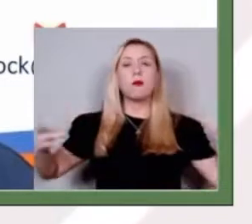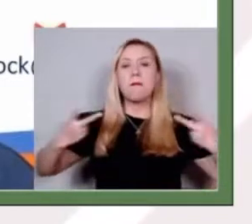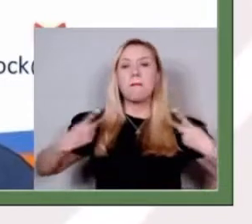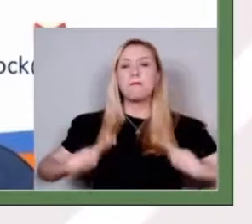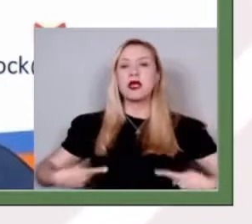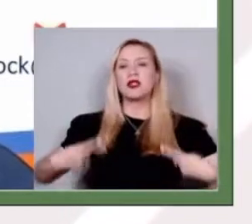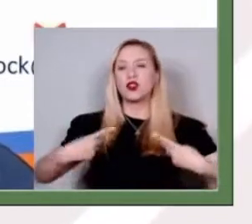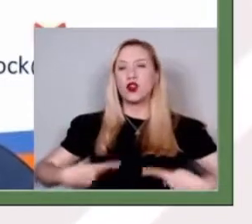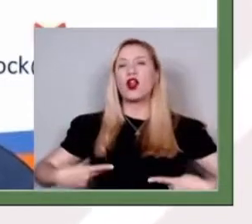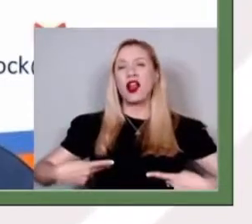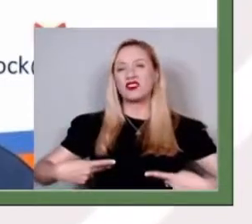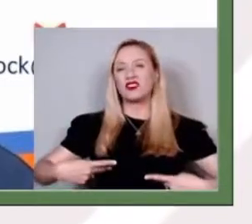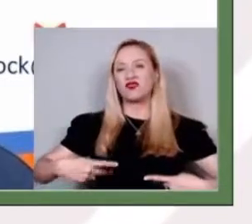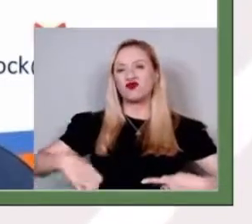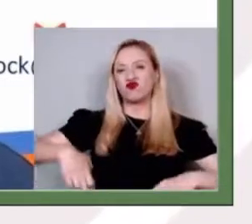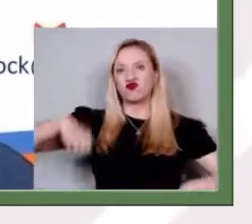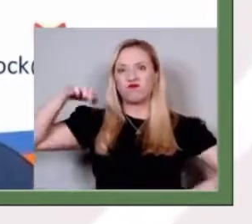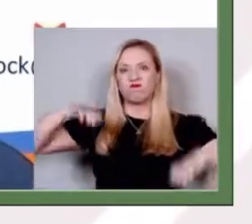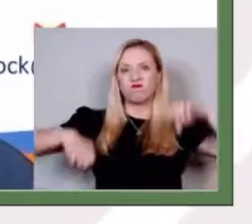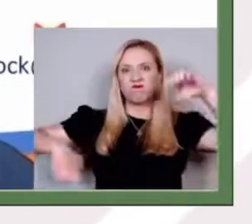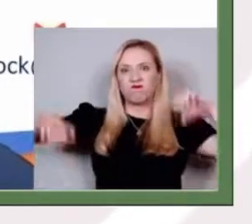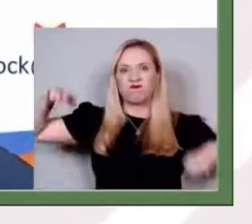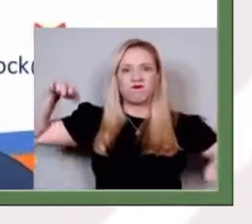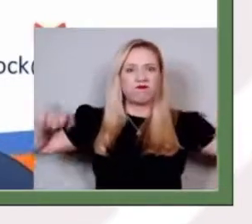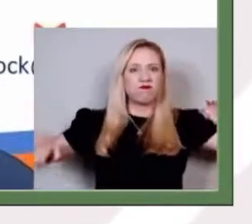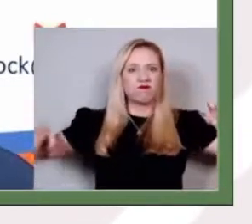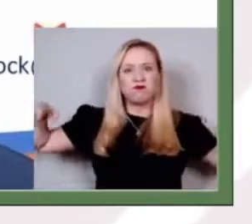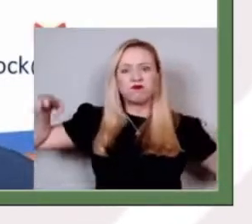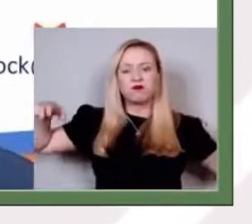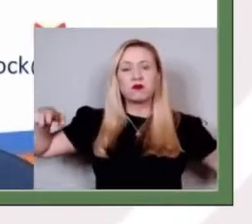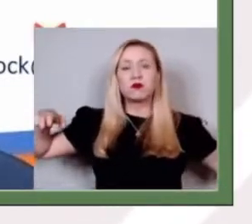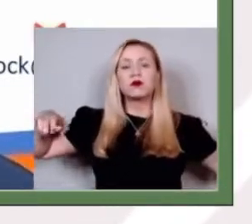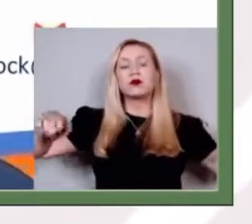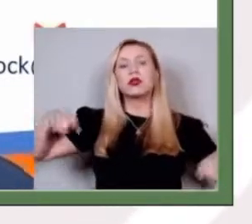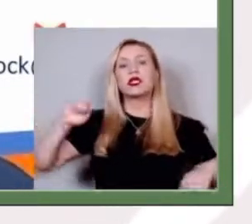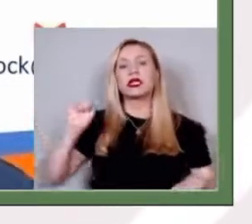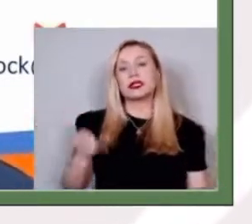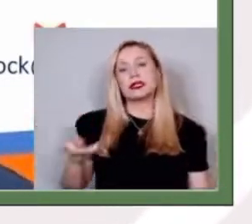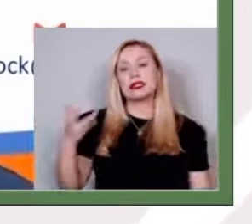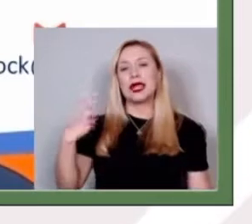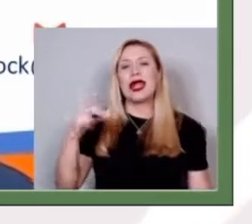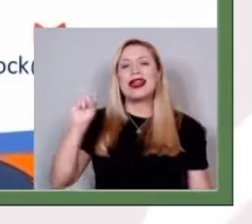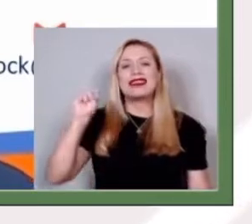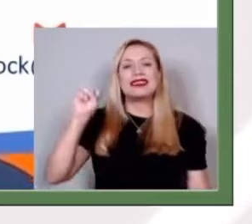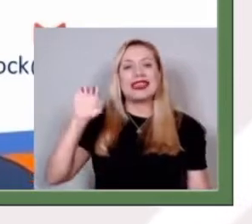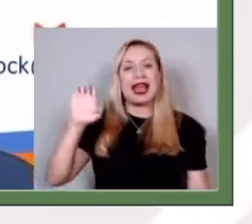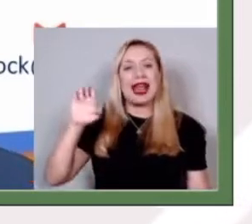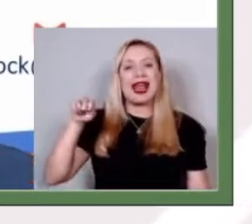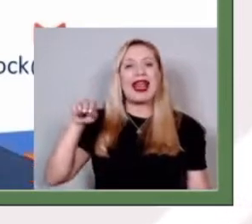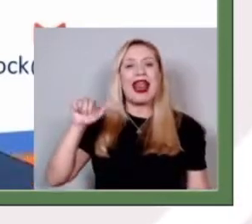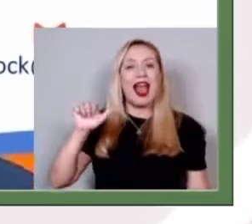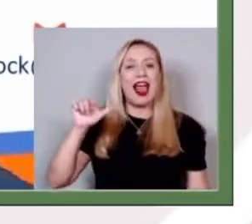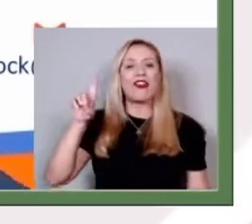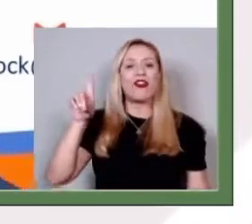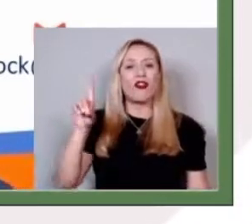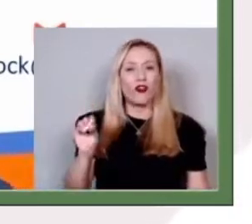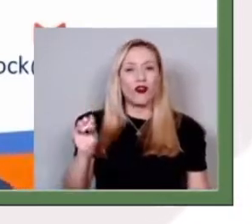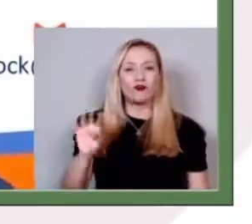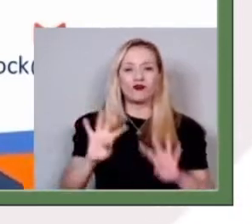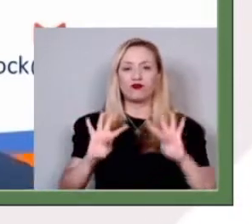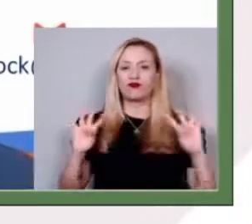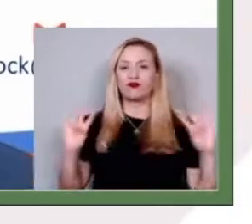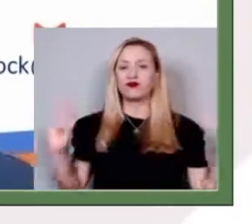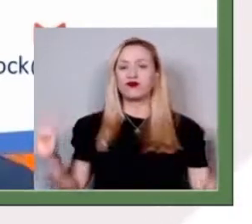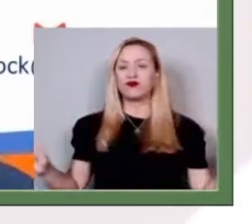de cierta estructura, de cierta condición etaria, que en este caso en las personas mayores, quienes apoyaban al emperador con